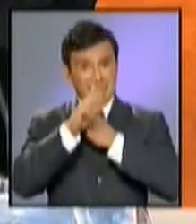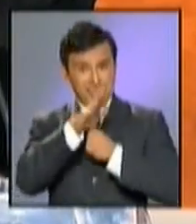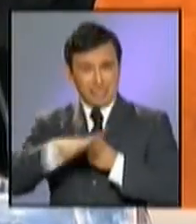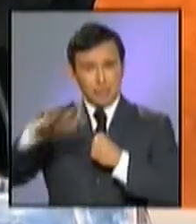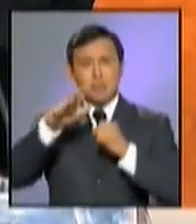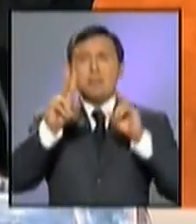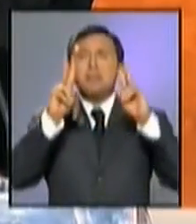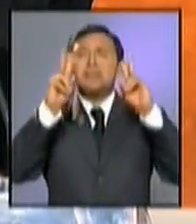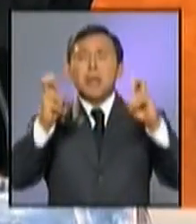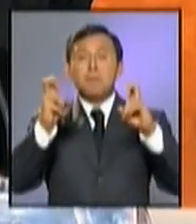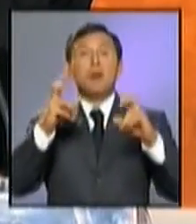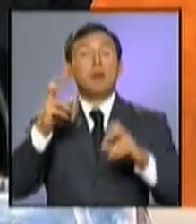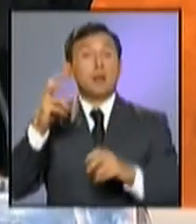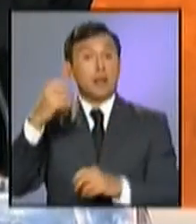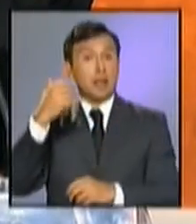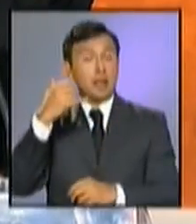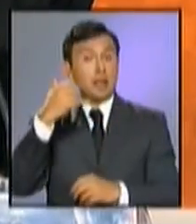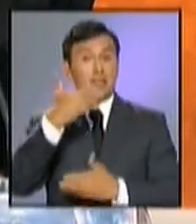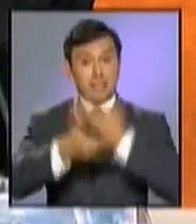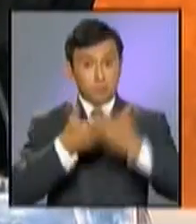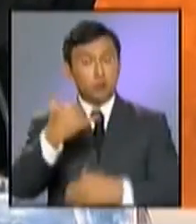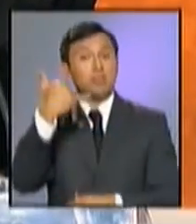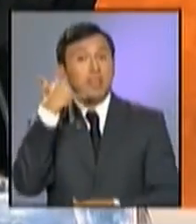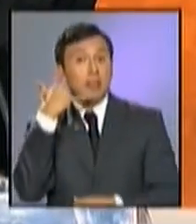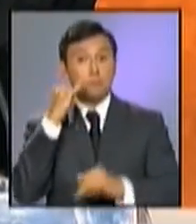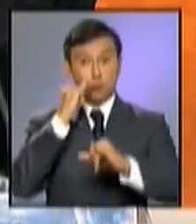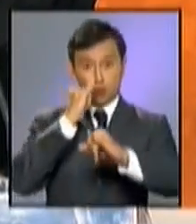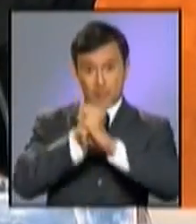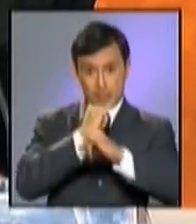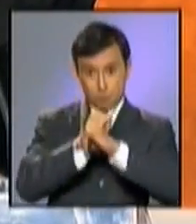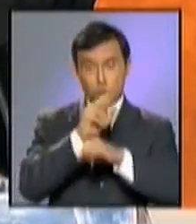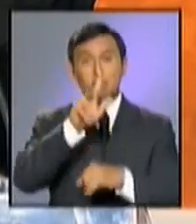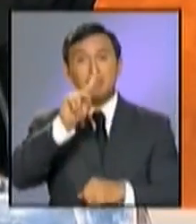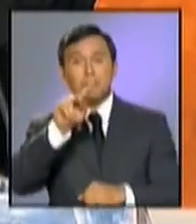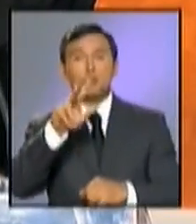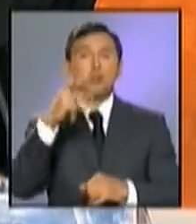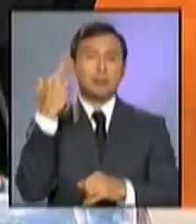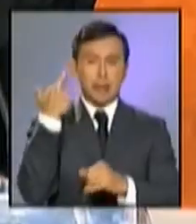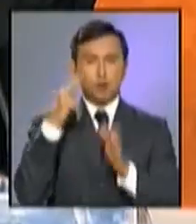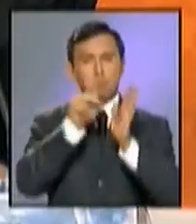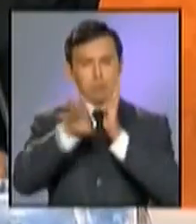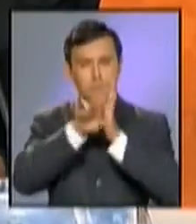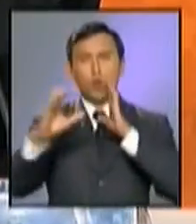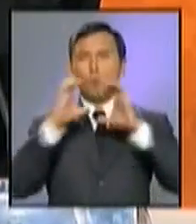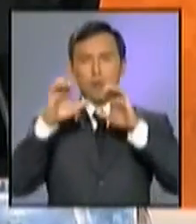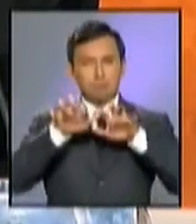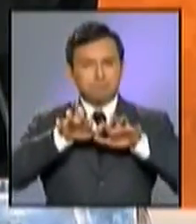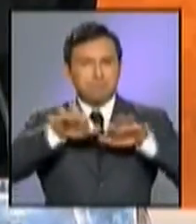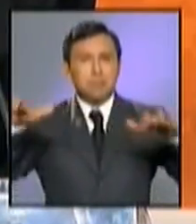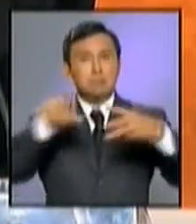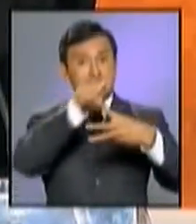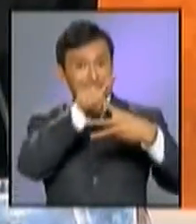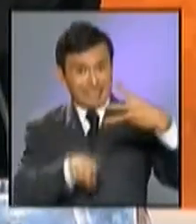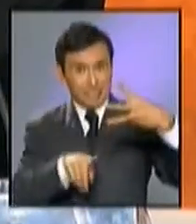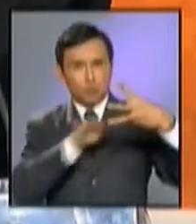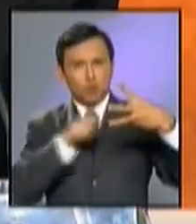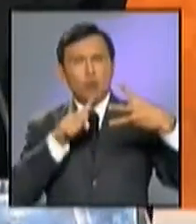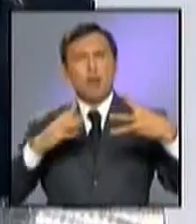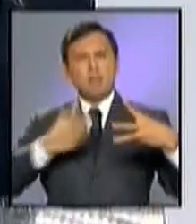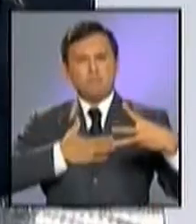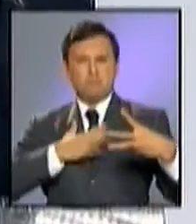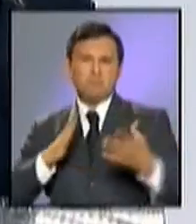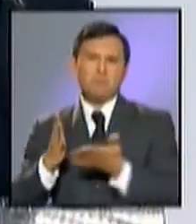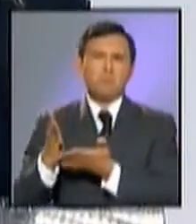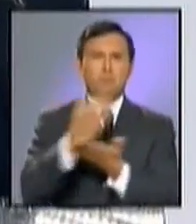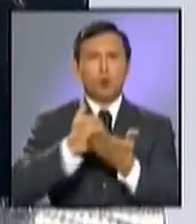tiempo de 8.5 minutos que podrá utilizar a su conveniencia. Es decir, no habrá rondas con tiempos previamente establecidos. La única regla es que